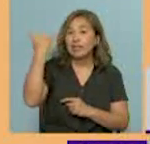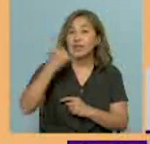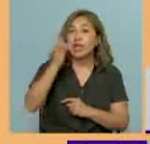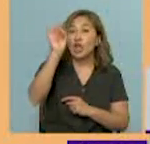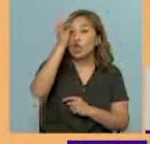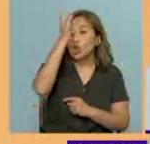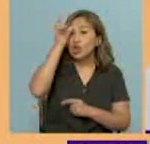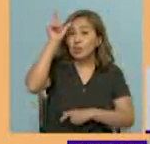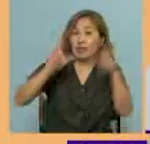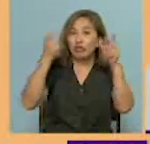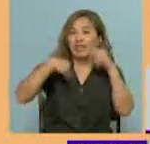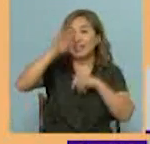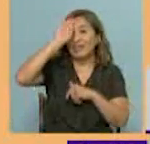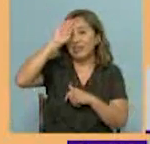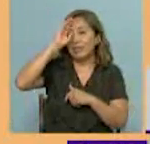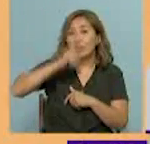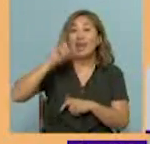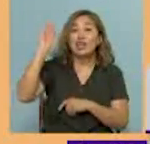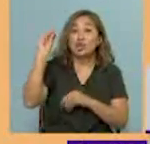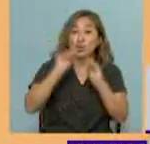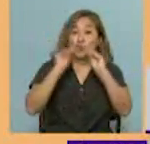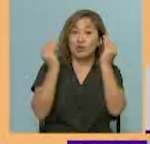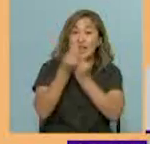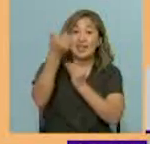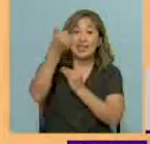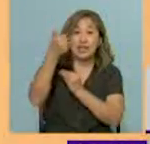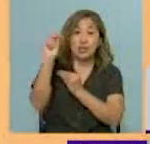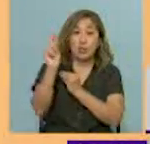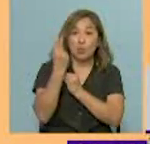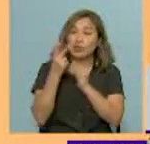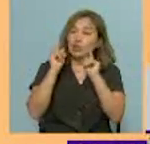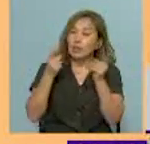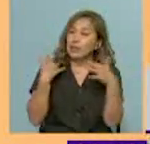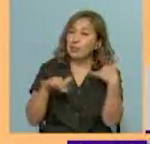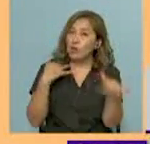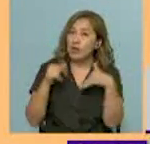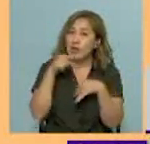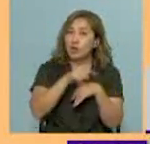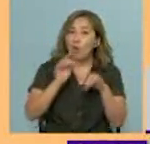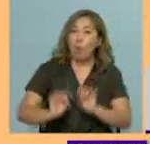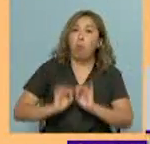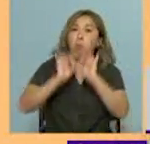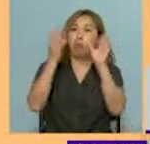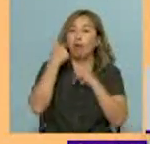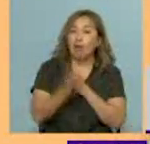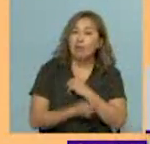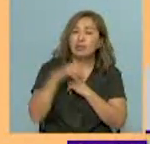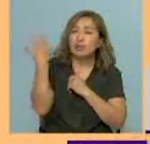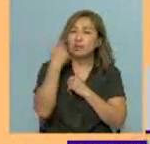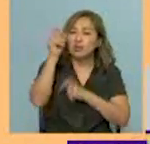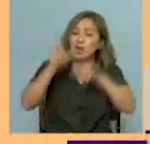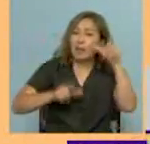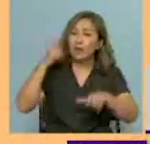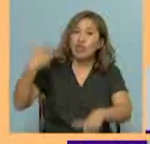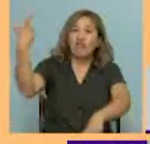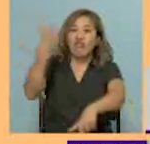casos confirmados de fiebre amarilla con 6 muertos así que también estamos alertas ante este brote por eso es tan importante que las